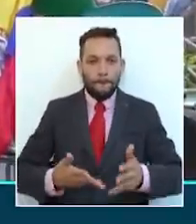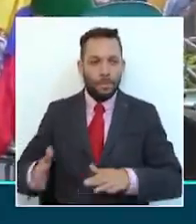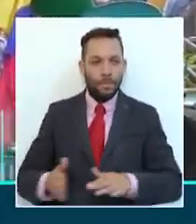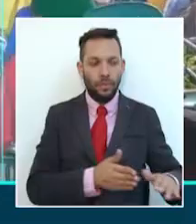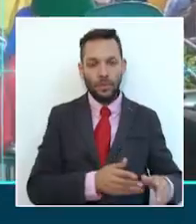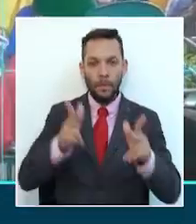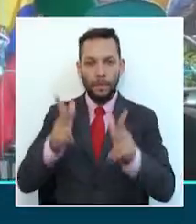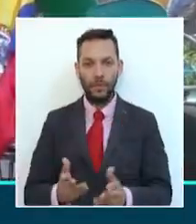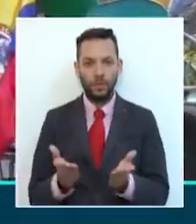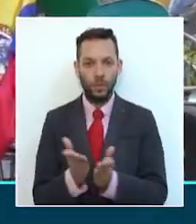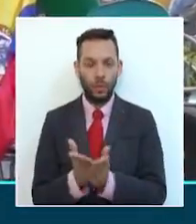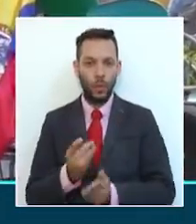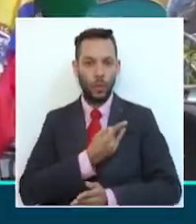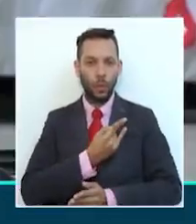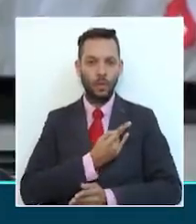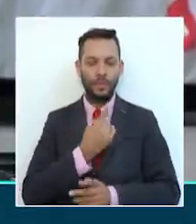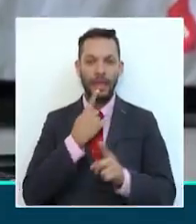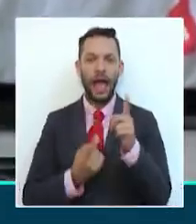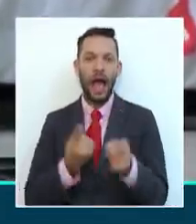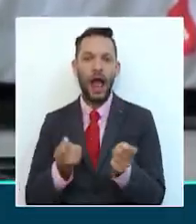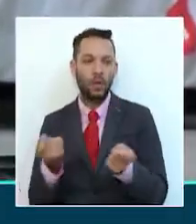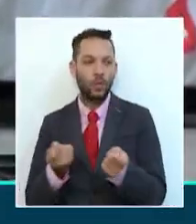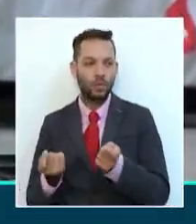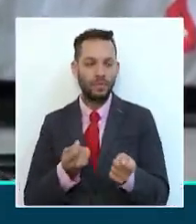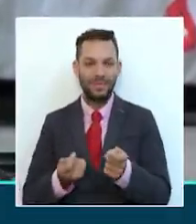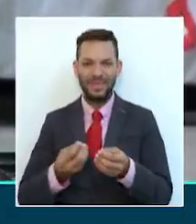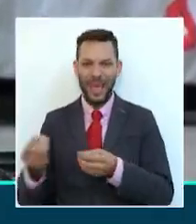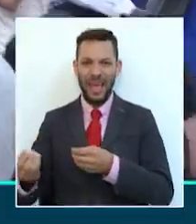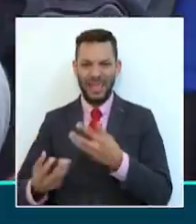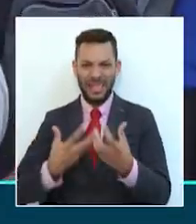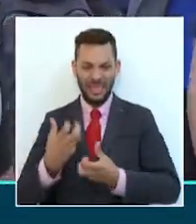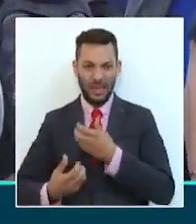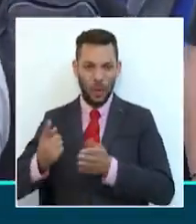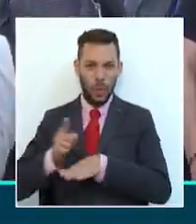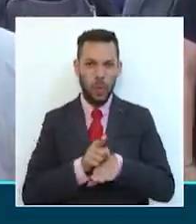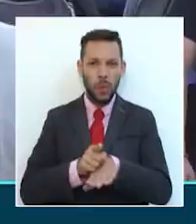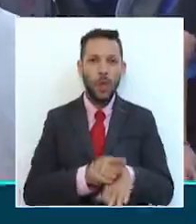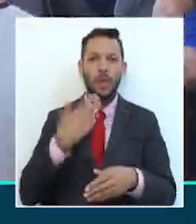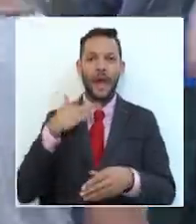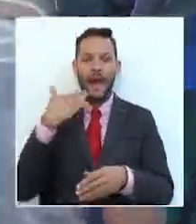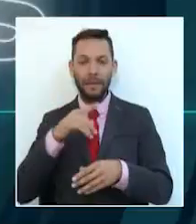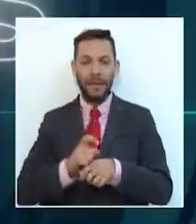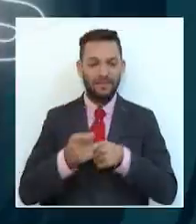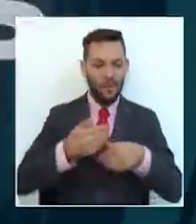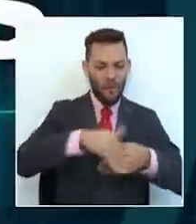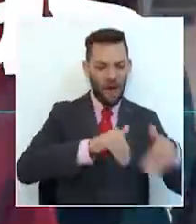Estudiantes universitarios denuncian uso indiscriminado de elementos para dispersar su movilización del viernes en Armenia.